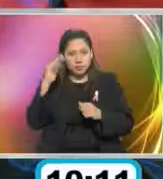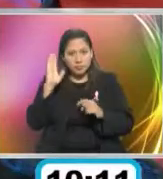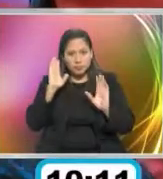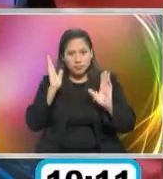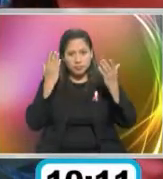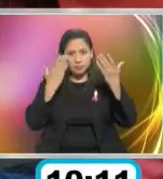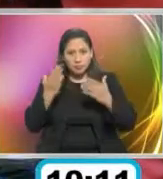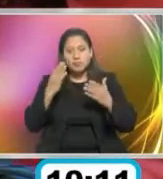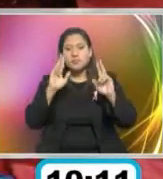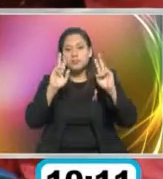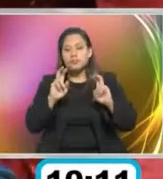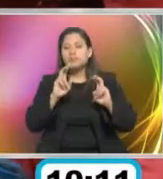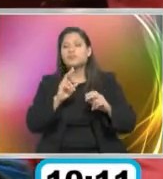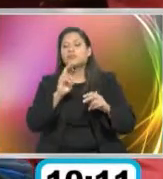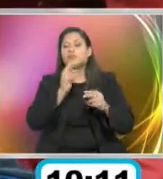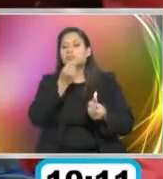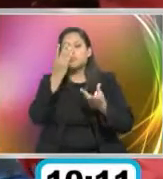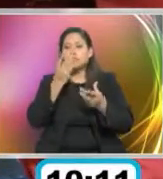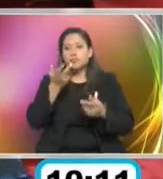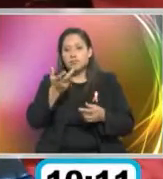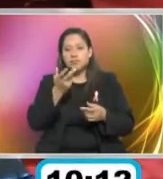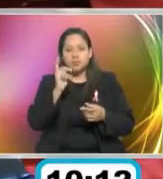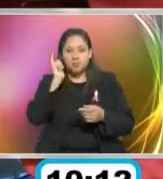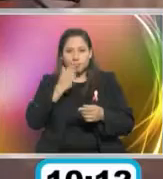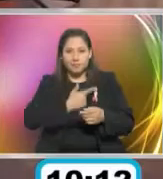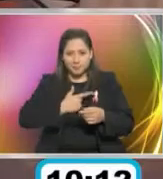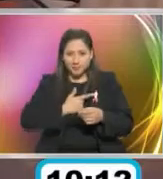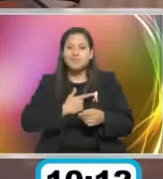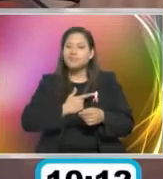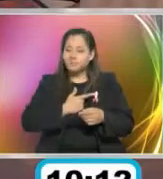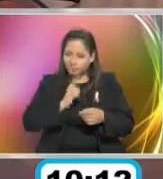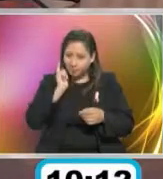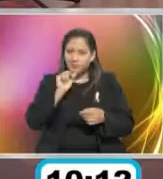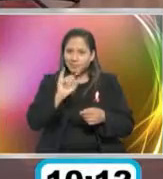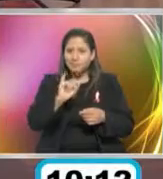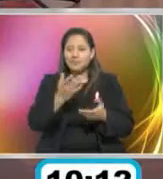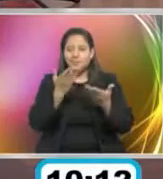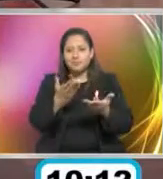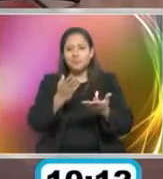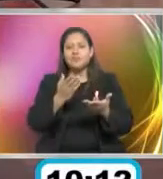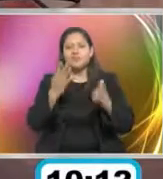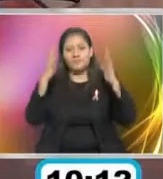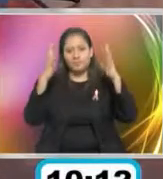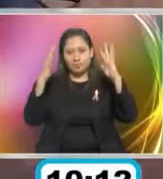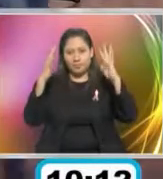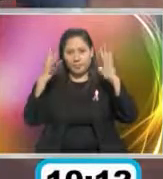éxito anteriormente, se titula Besos y Copas, esperemos le guste. Bueno, esperemos nos guste con ustedes, los buchones de Culiacán.